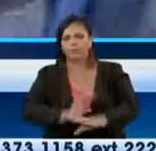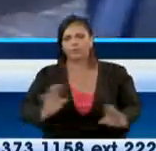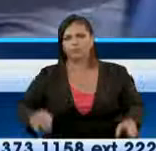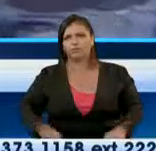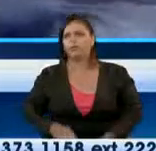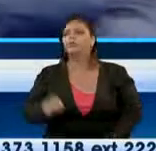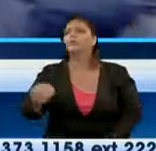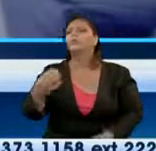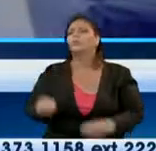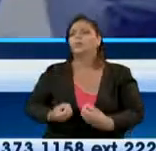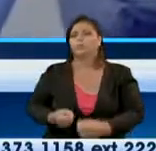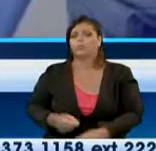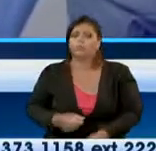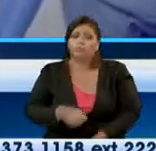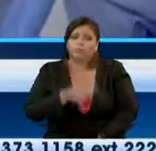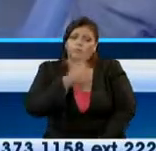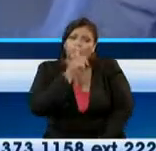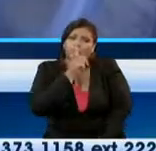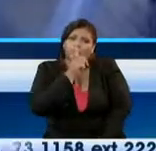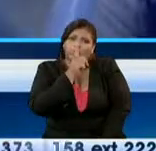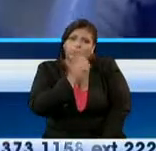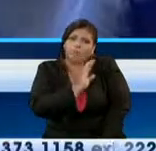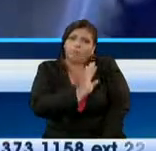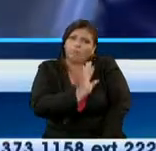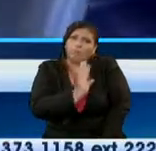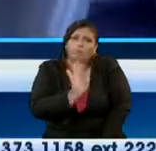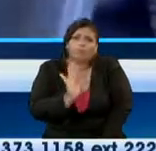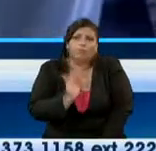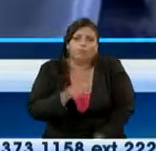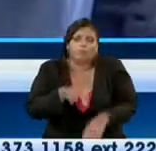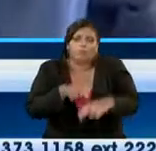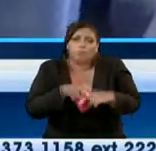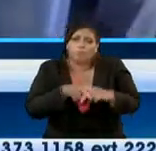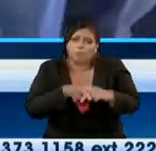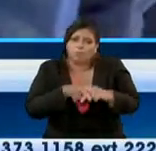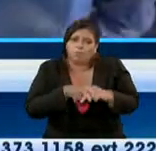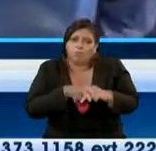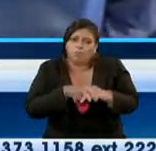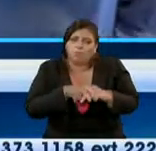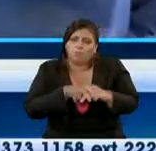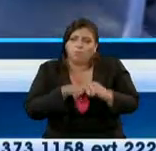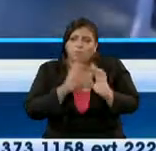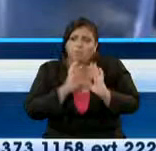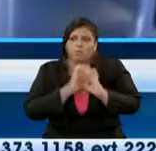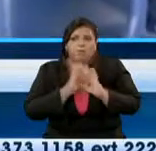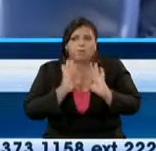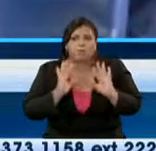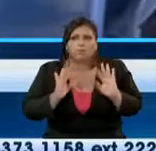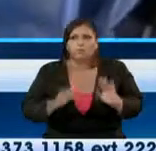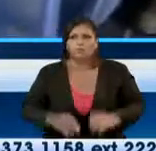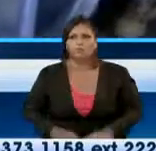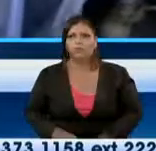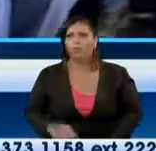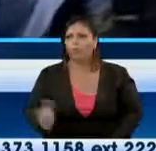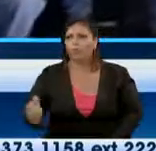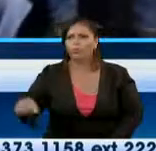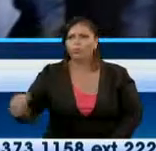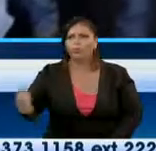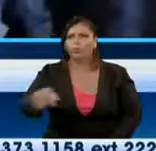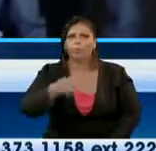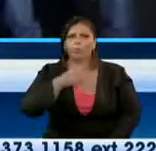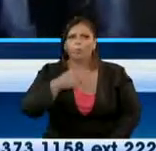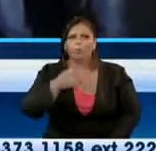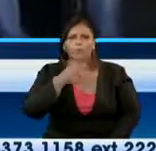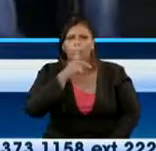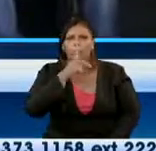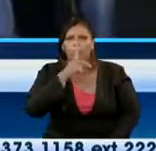Pues, nada, quedarme callada porque vengo sentada y los otros están al lado de ellos y tampoco dicen nada. Oiga, pero ¿y si alerta?